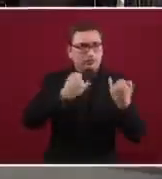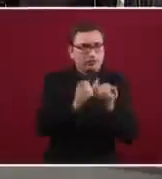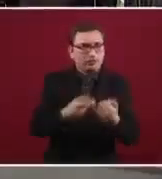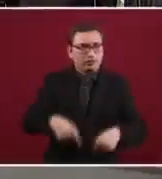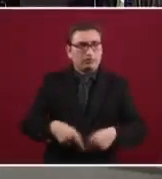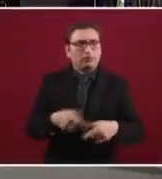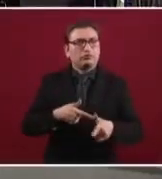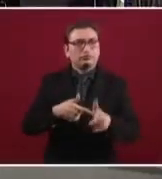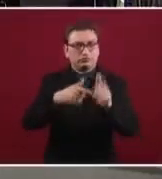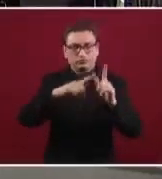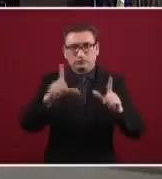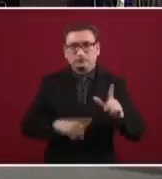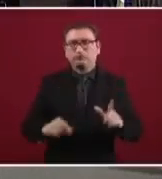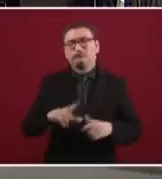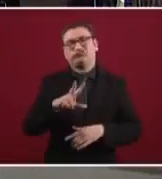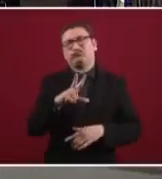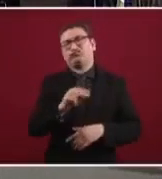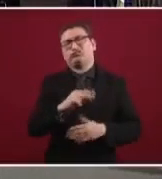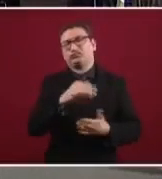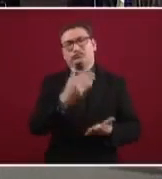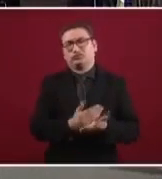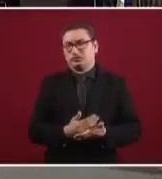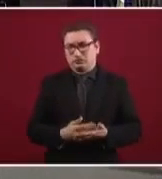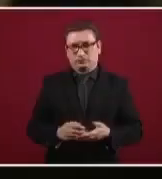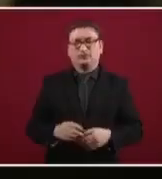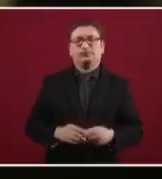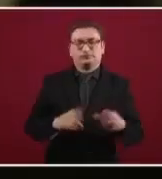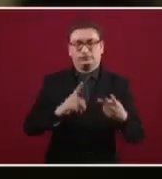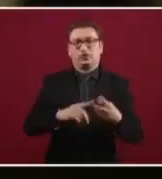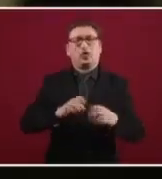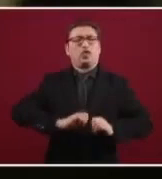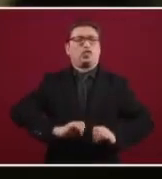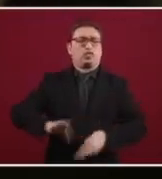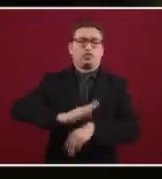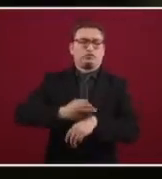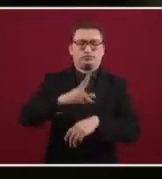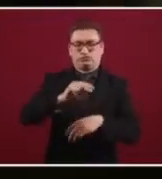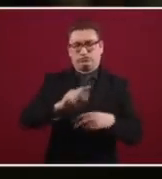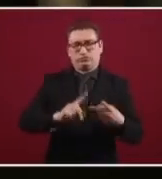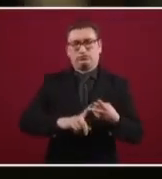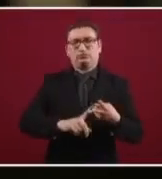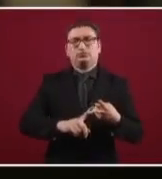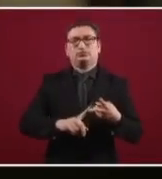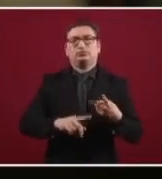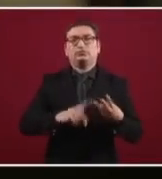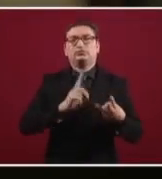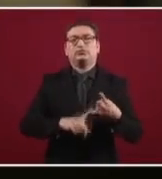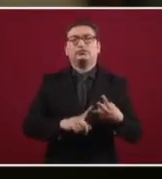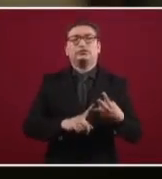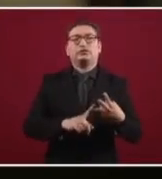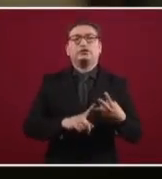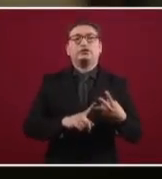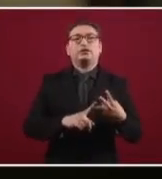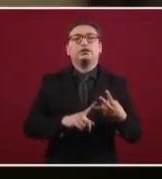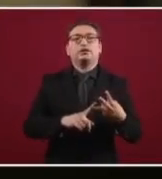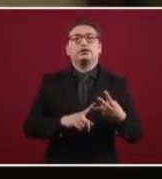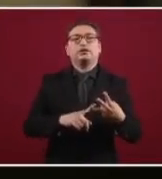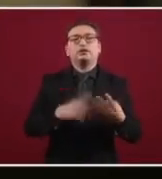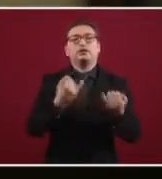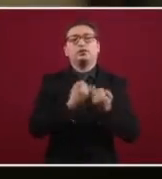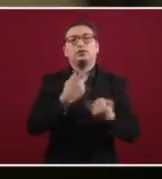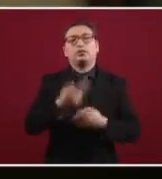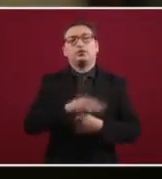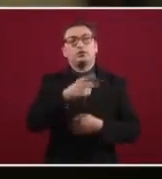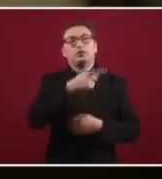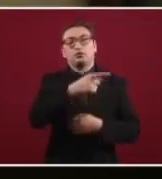siga afectando a la población, que no quede en las tinieblas de la impunidad y la ignominia. Preguntarle, ¿cómo toma usted